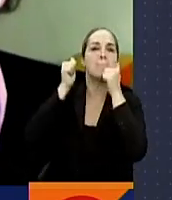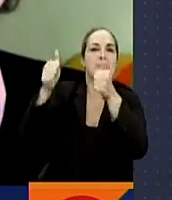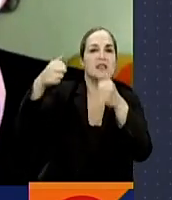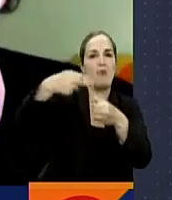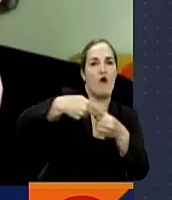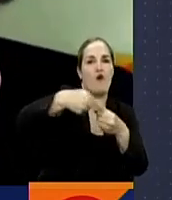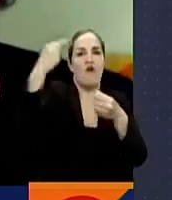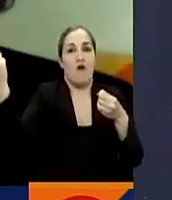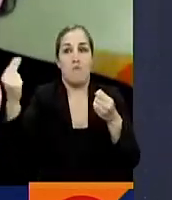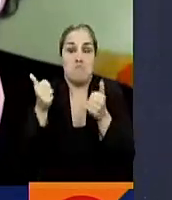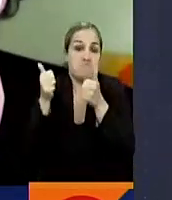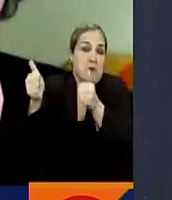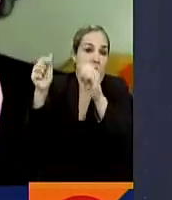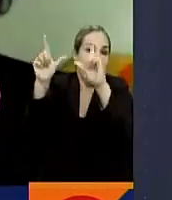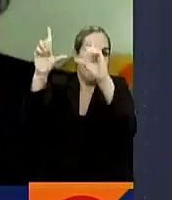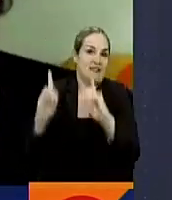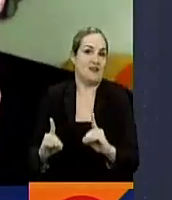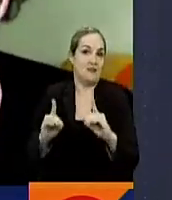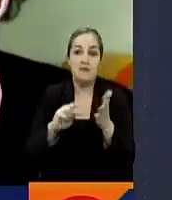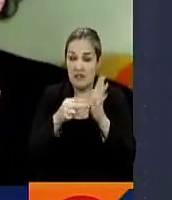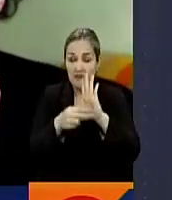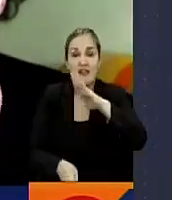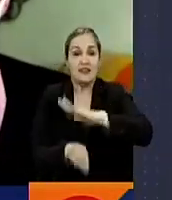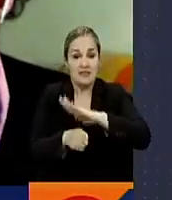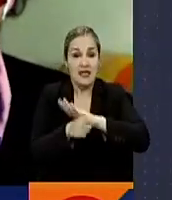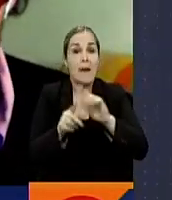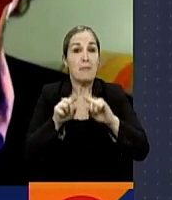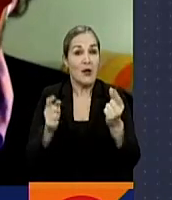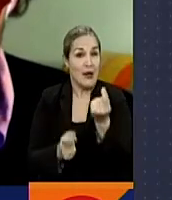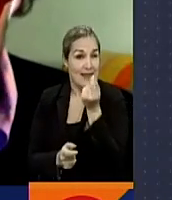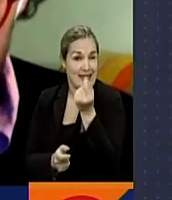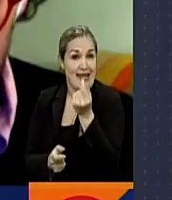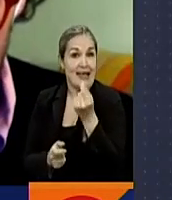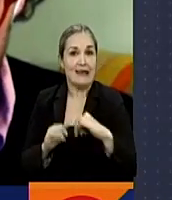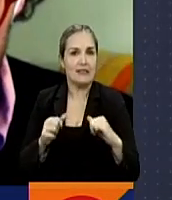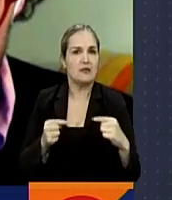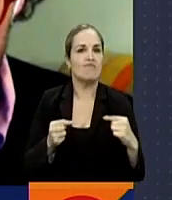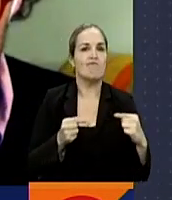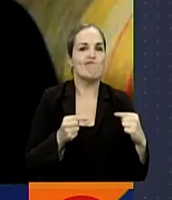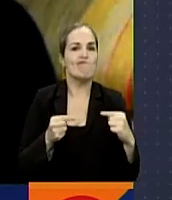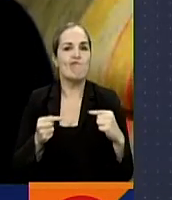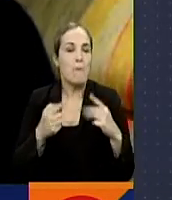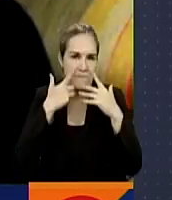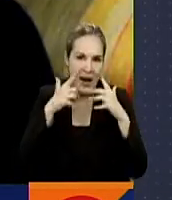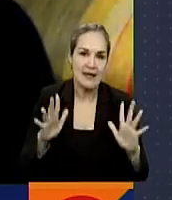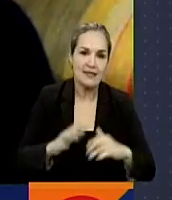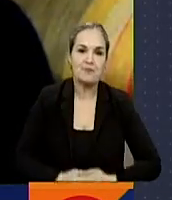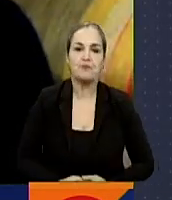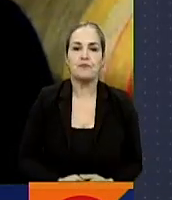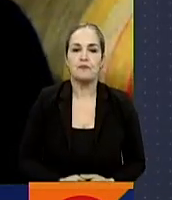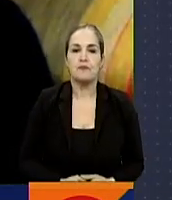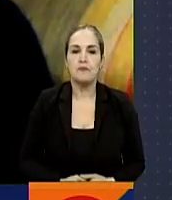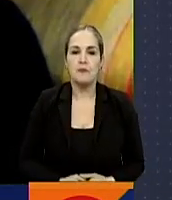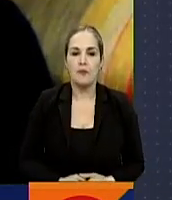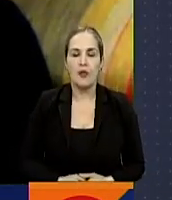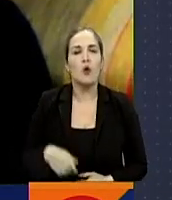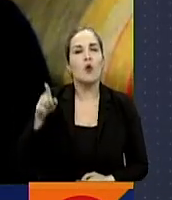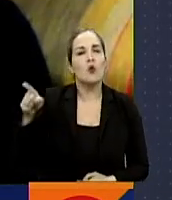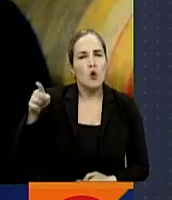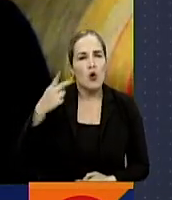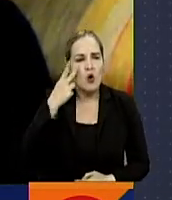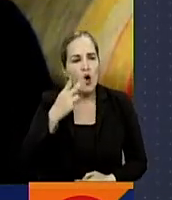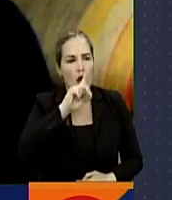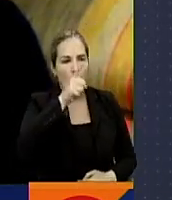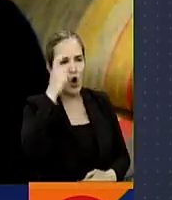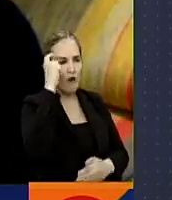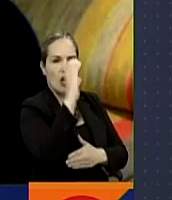diplomática con Israel pero hay que decirlo que se en un momento de máxima tensión Cómo ve usted la visión del gobierno nacional frente a